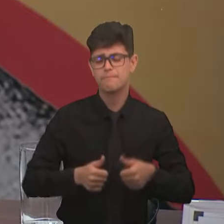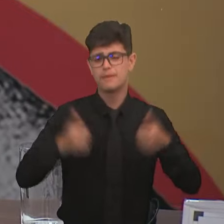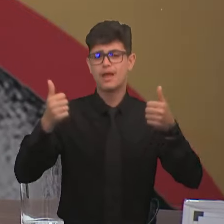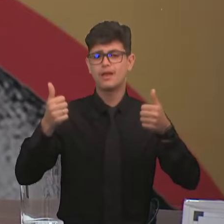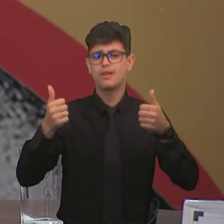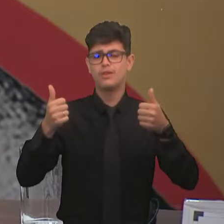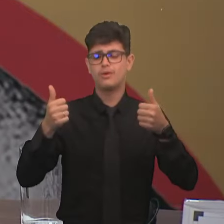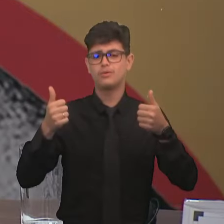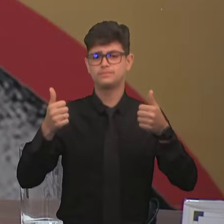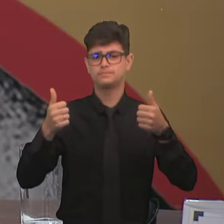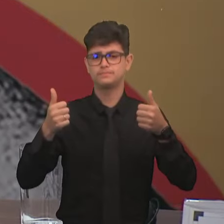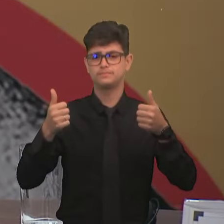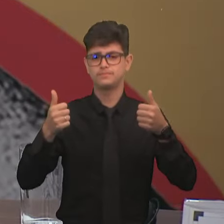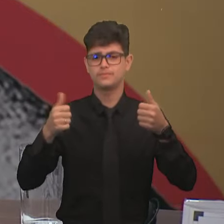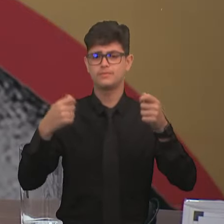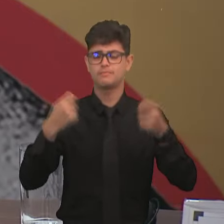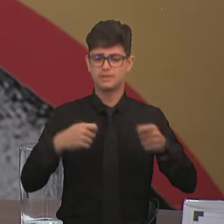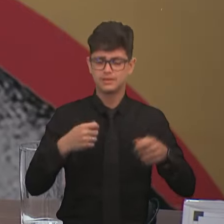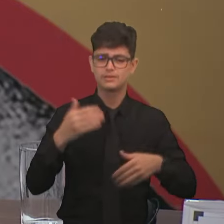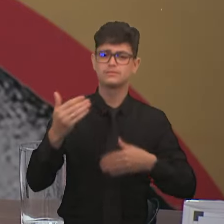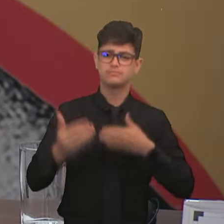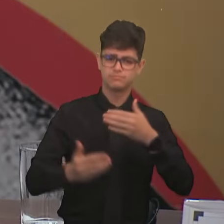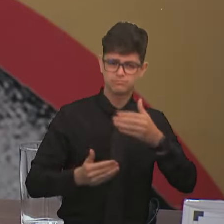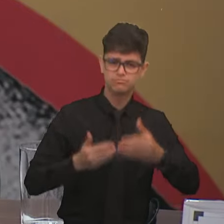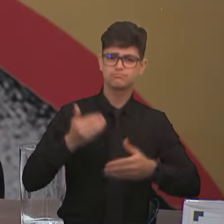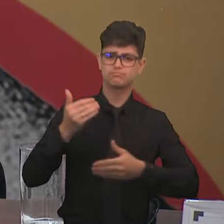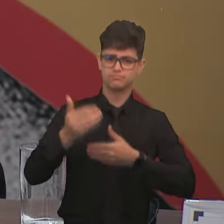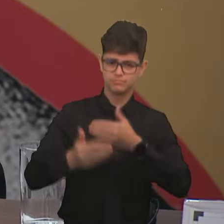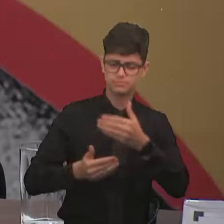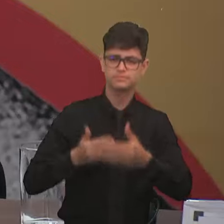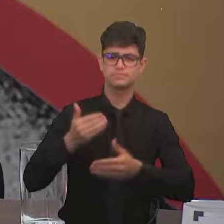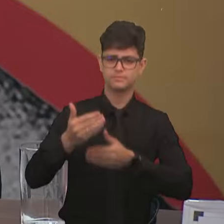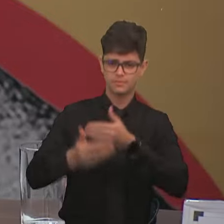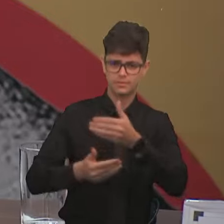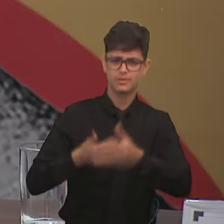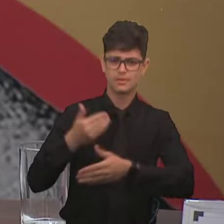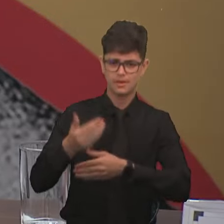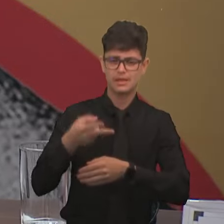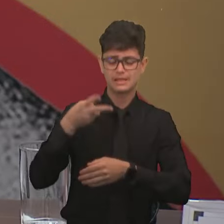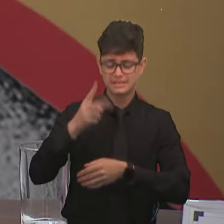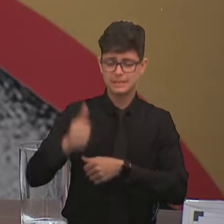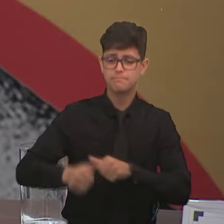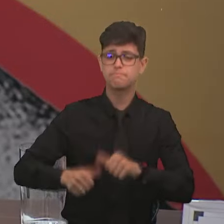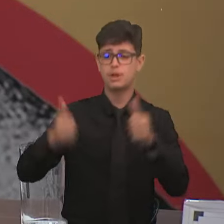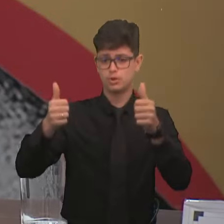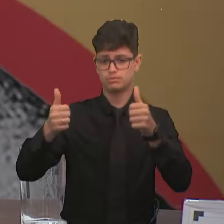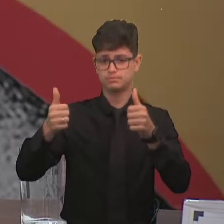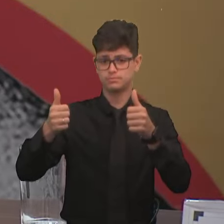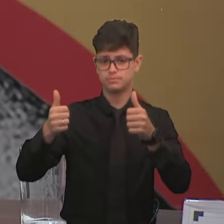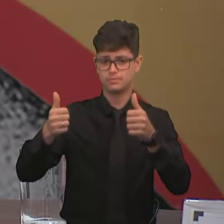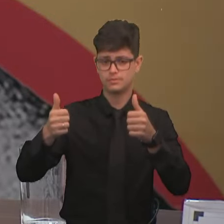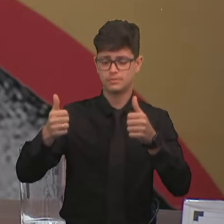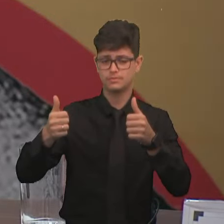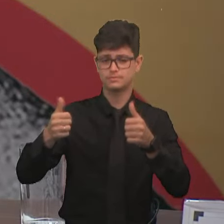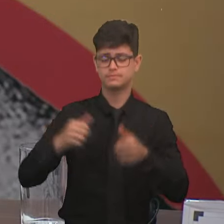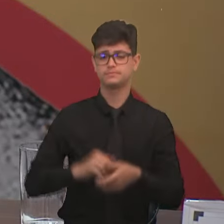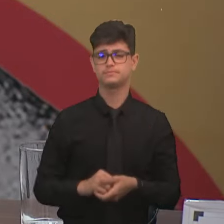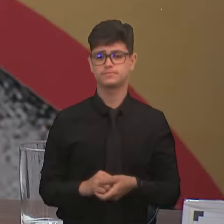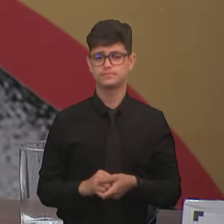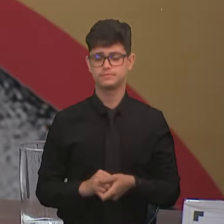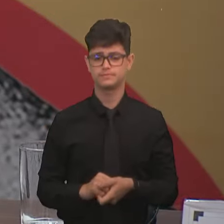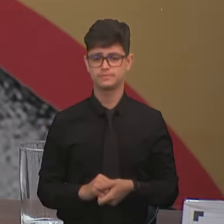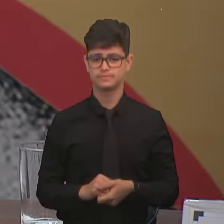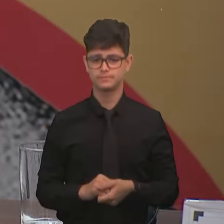varias actividades que van quedando cada vez más, que van desapareciendo